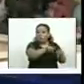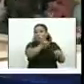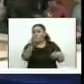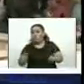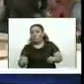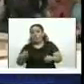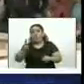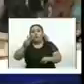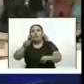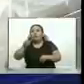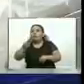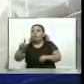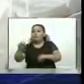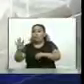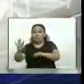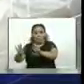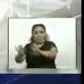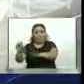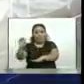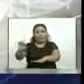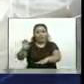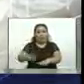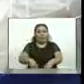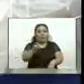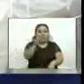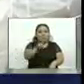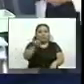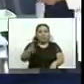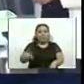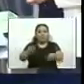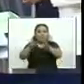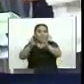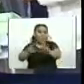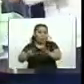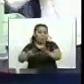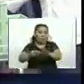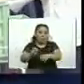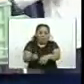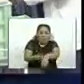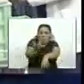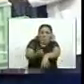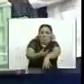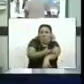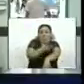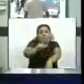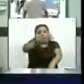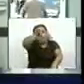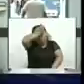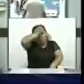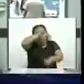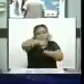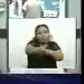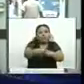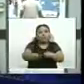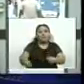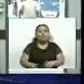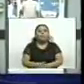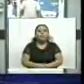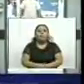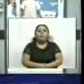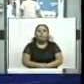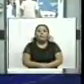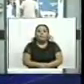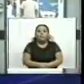de 2019, 118 personas resultaron con quemaduras por la manipulación errónea de productos pirotécnicos.